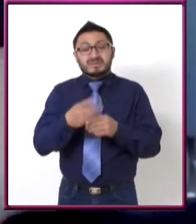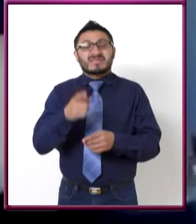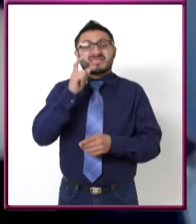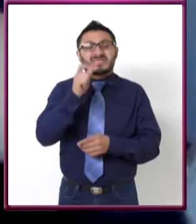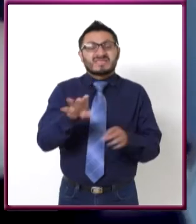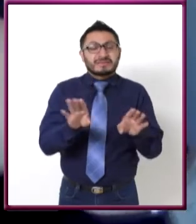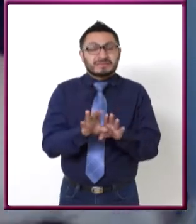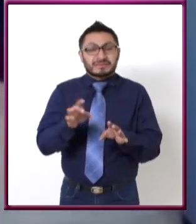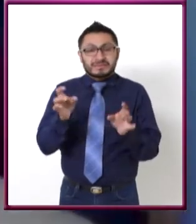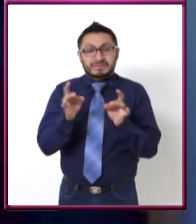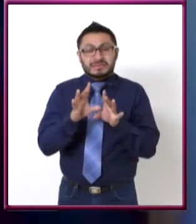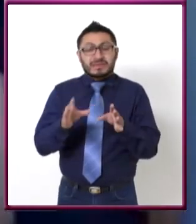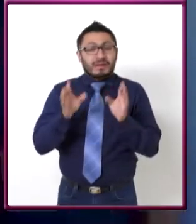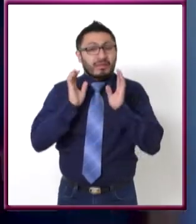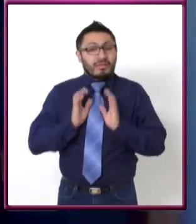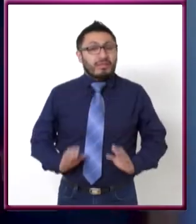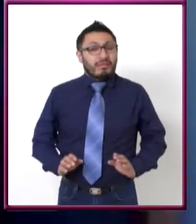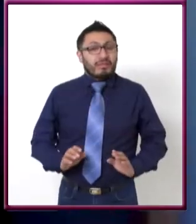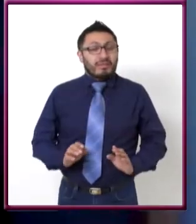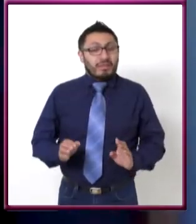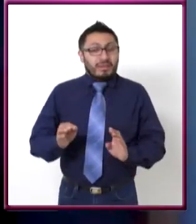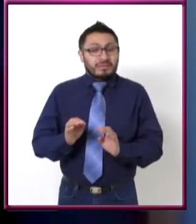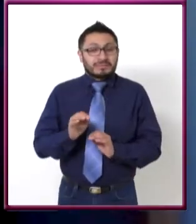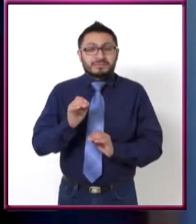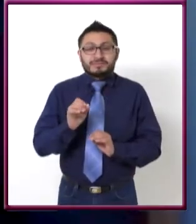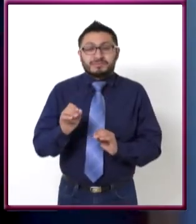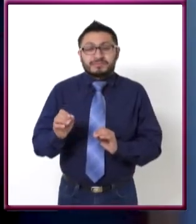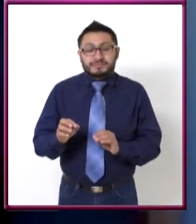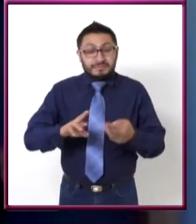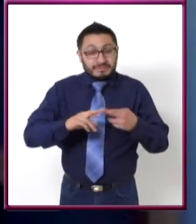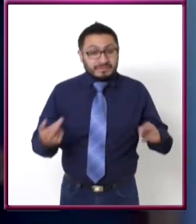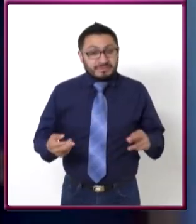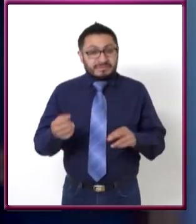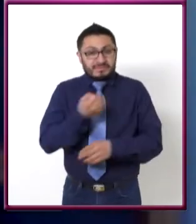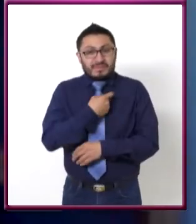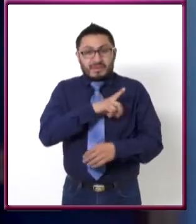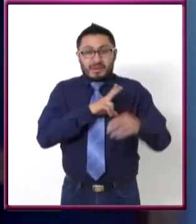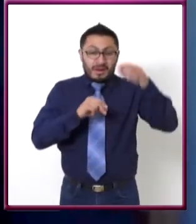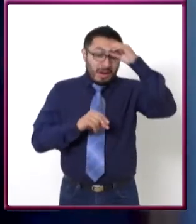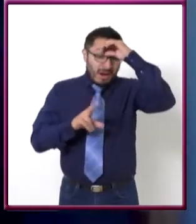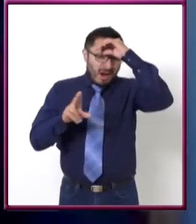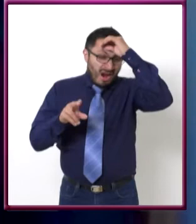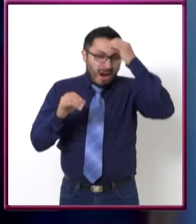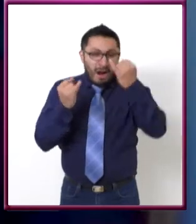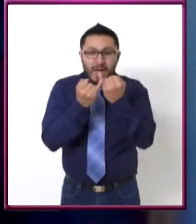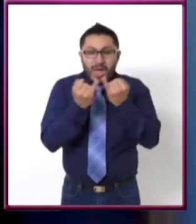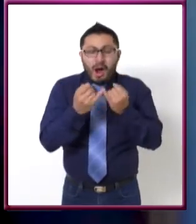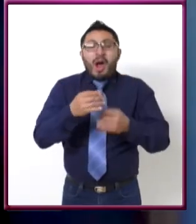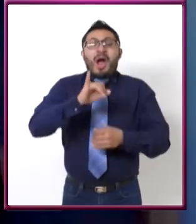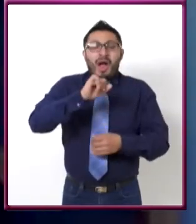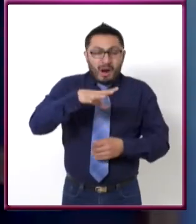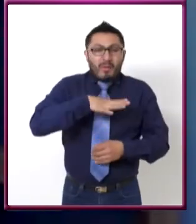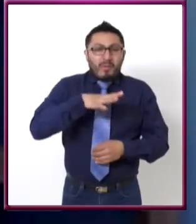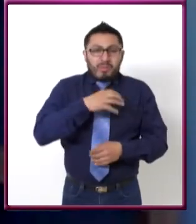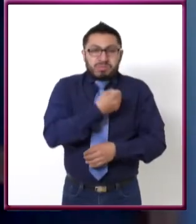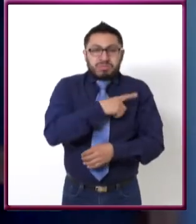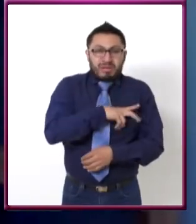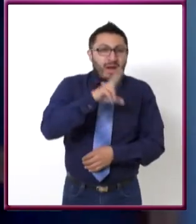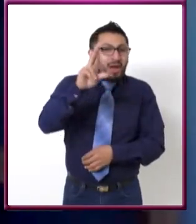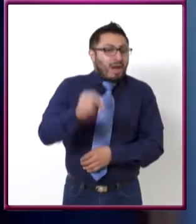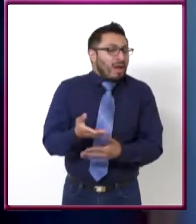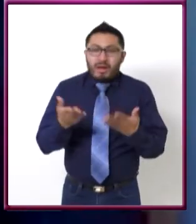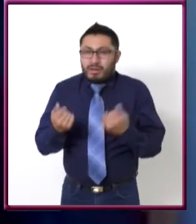O sea, con una cuestión física que está relacionada con la salud, o sea, no es lo mismo tener salud que no tener